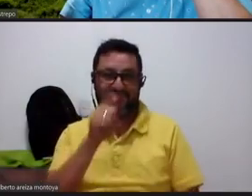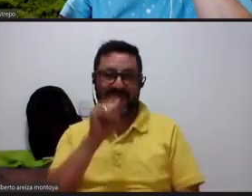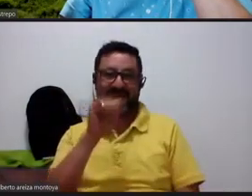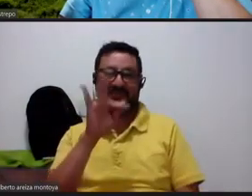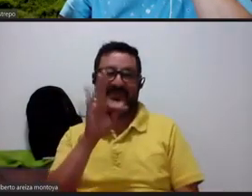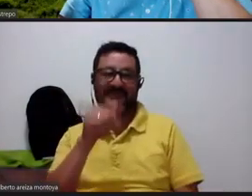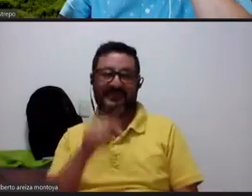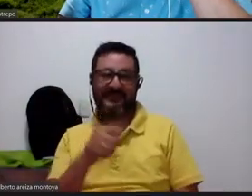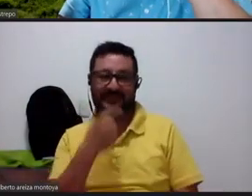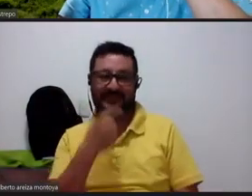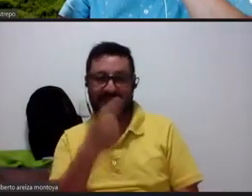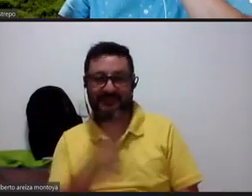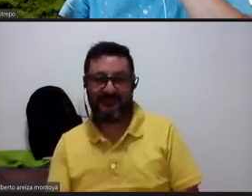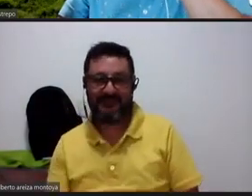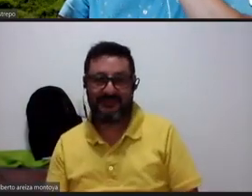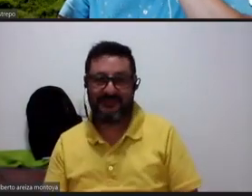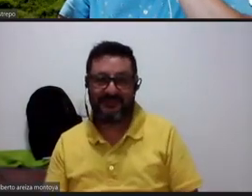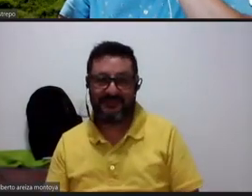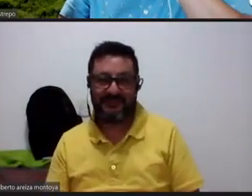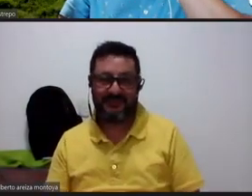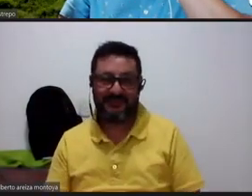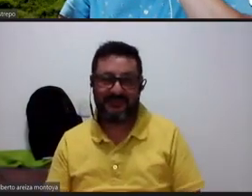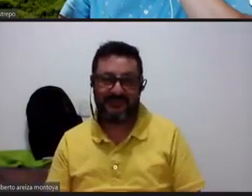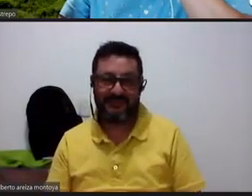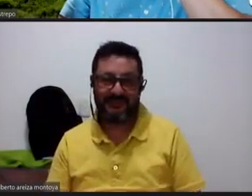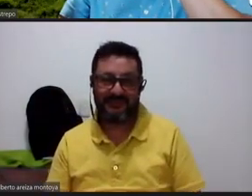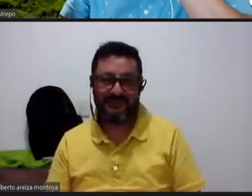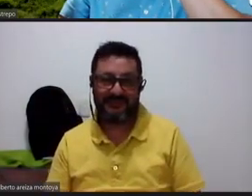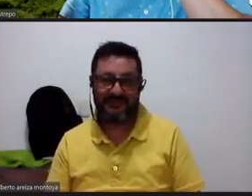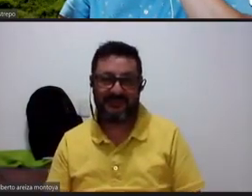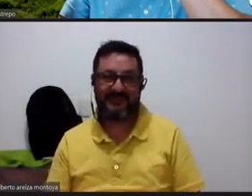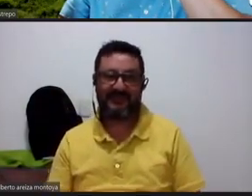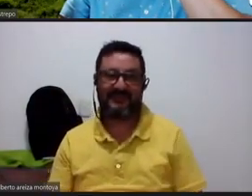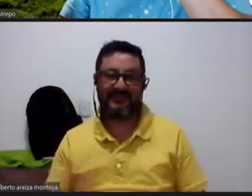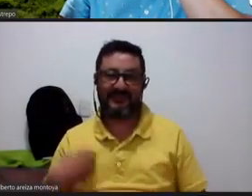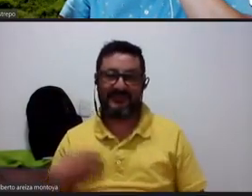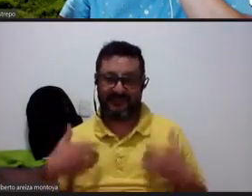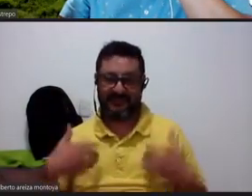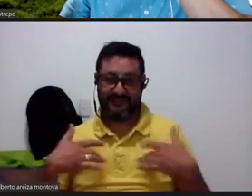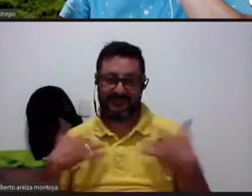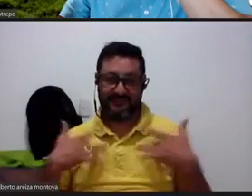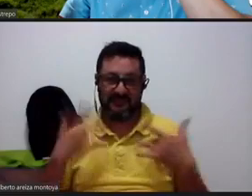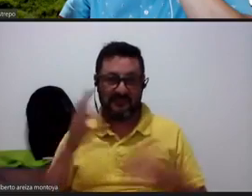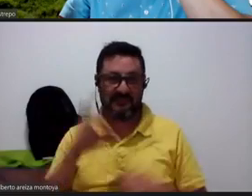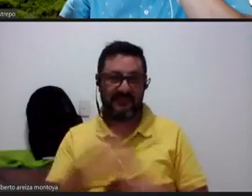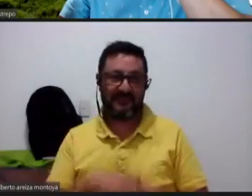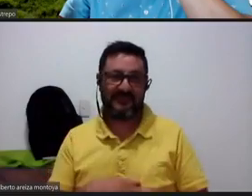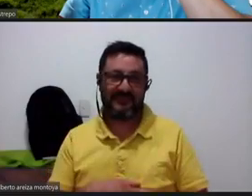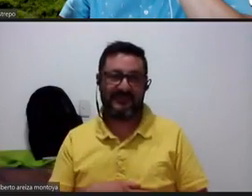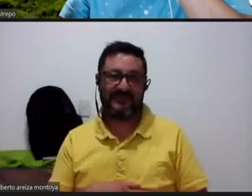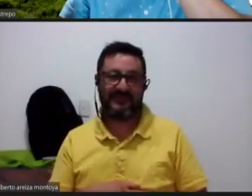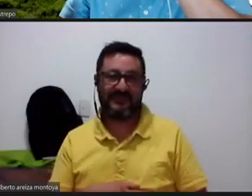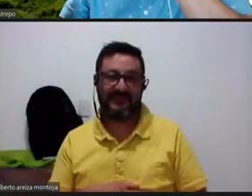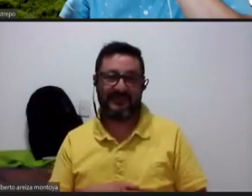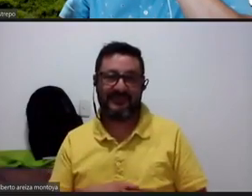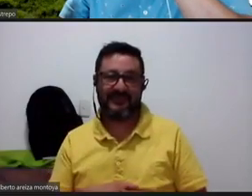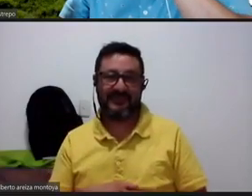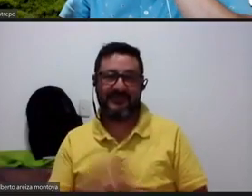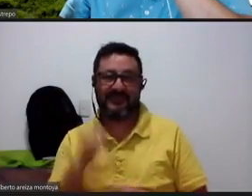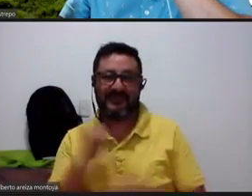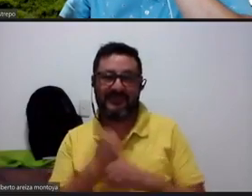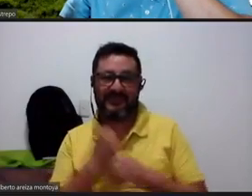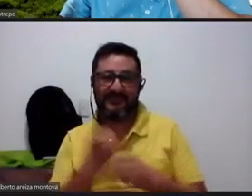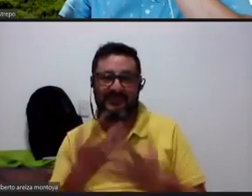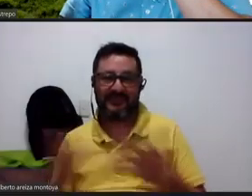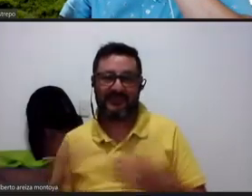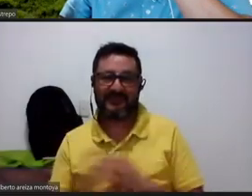está hablando, o sea, lo fitness es estar bien en todas sus capacidades físicas, desarrolladas